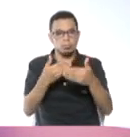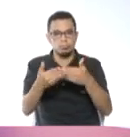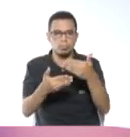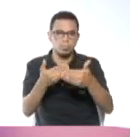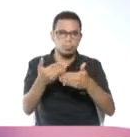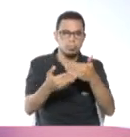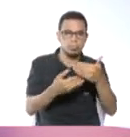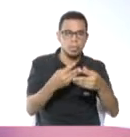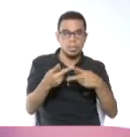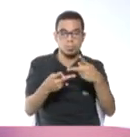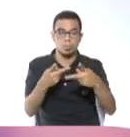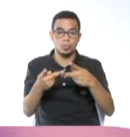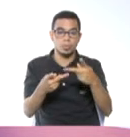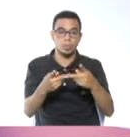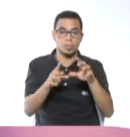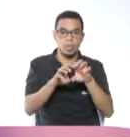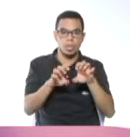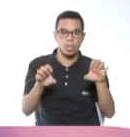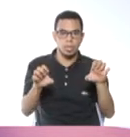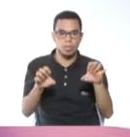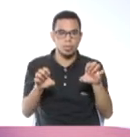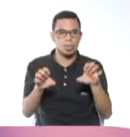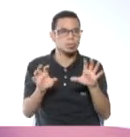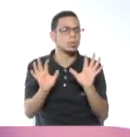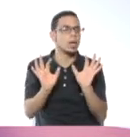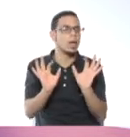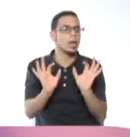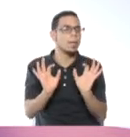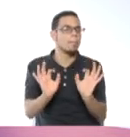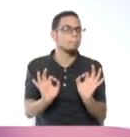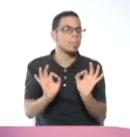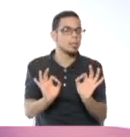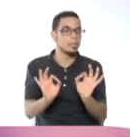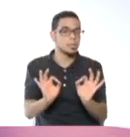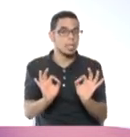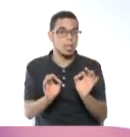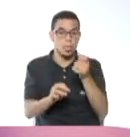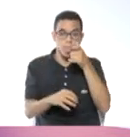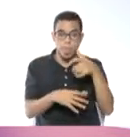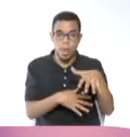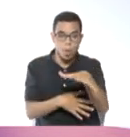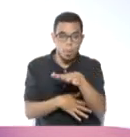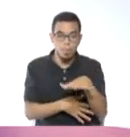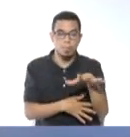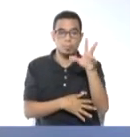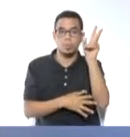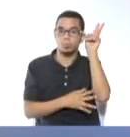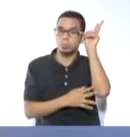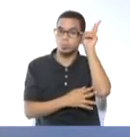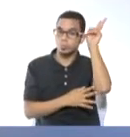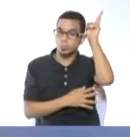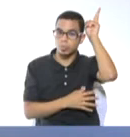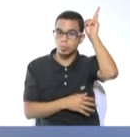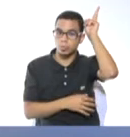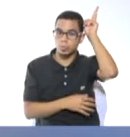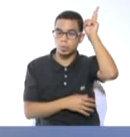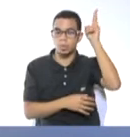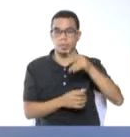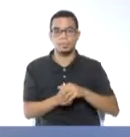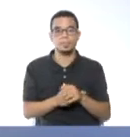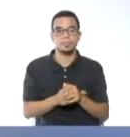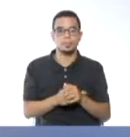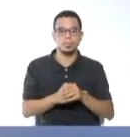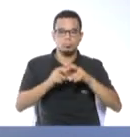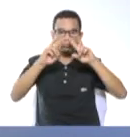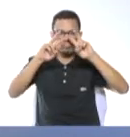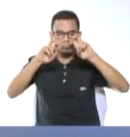la progresiva en materia de educación, y especialmente la educación de los pueblos indígenas, y el marco de una modalidad de estudio